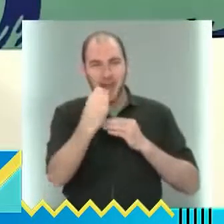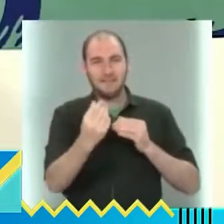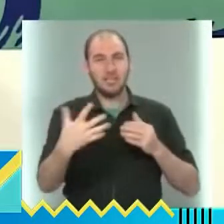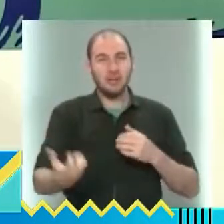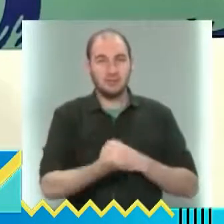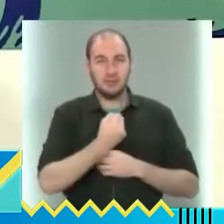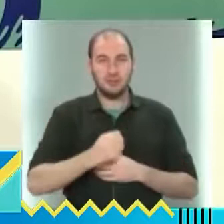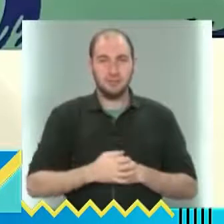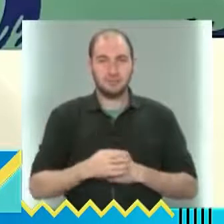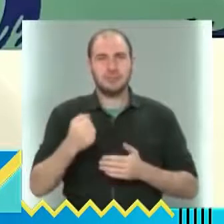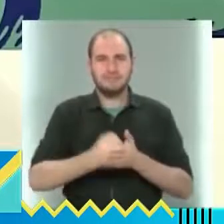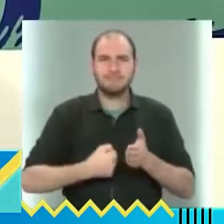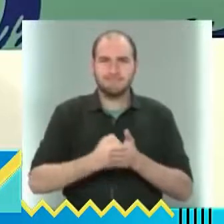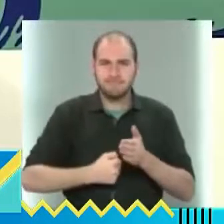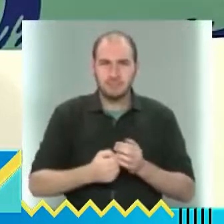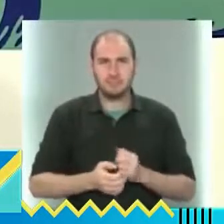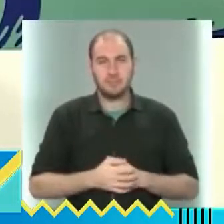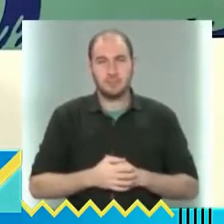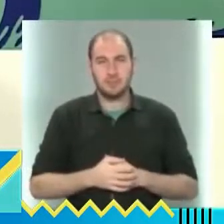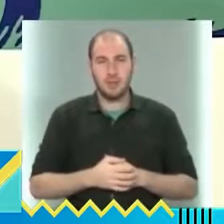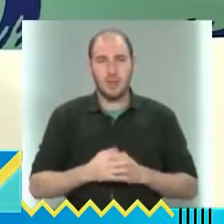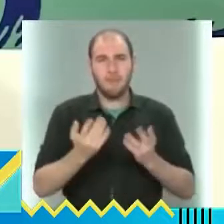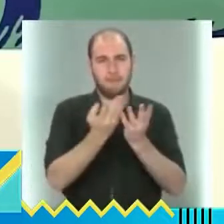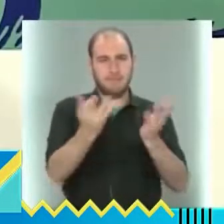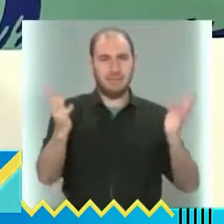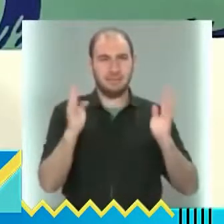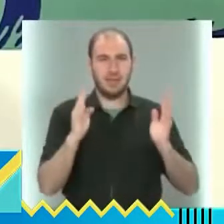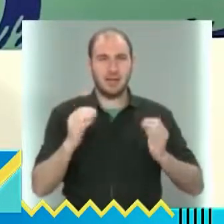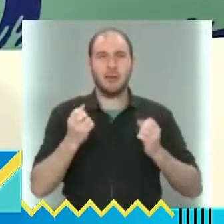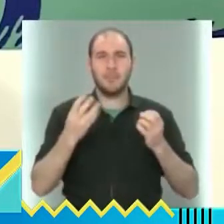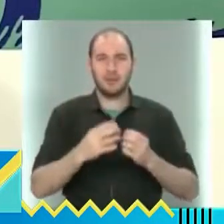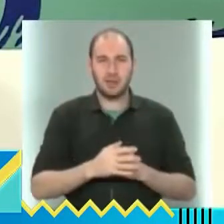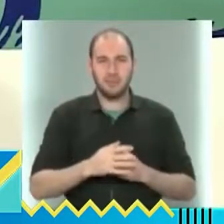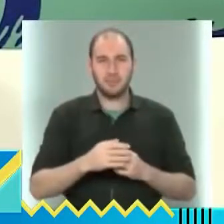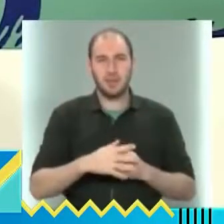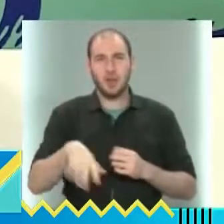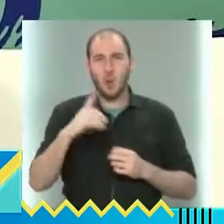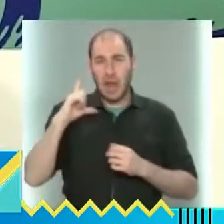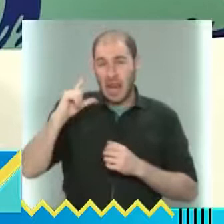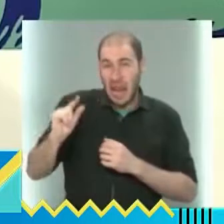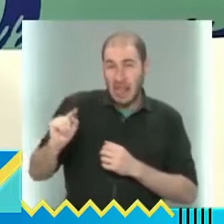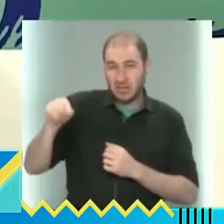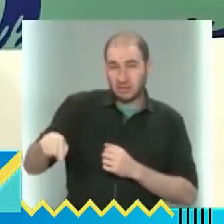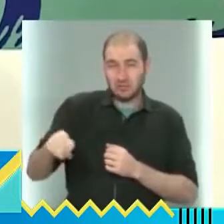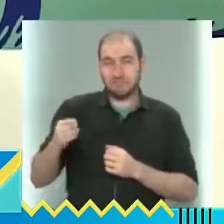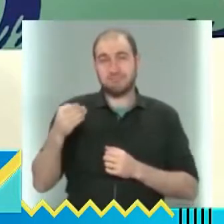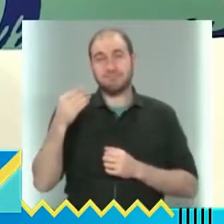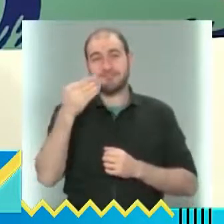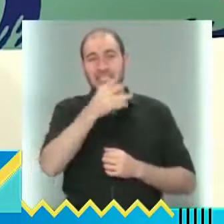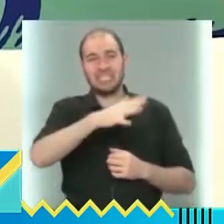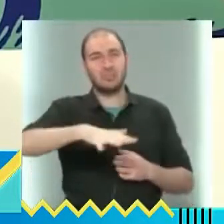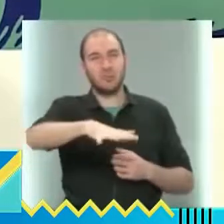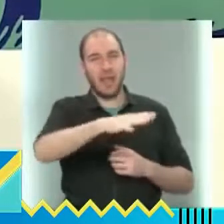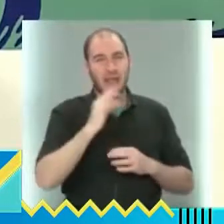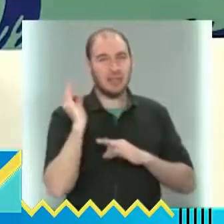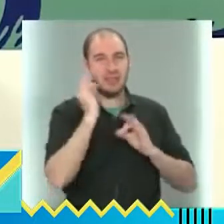conseguimos con esfuerzo el paisaje, porque salían de aquel lugar y estaban en la